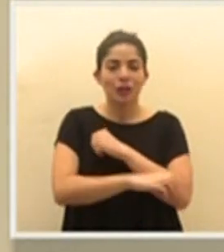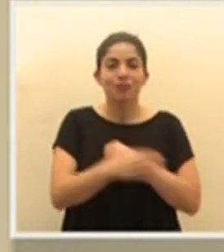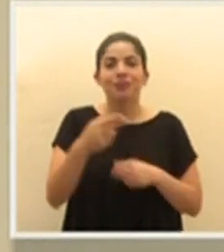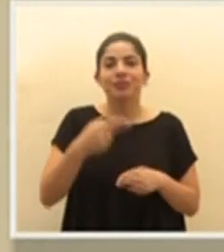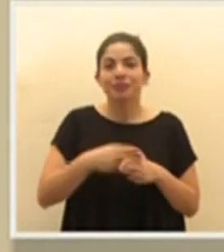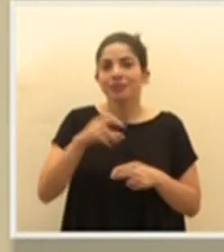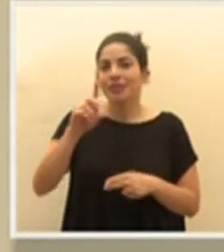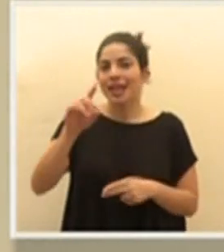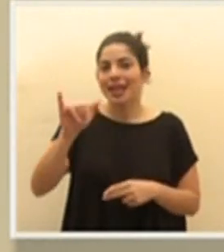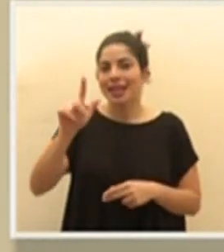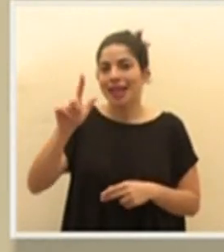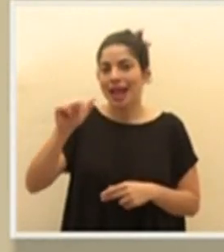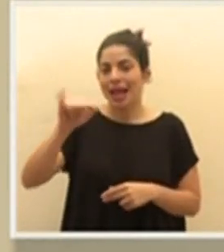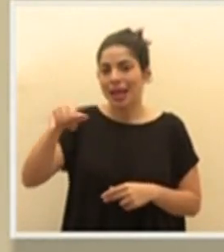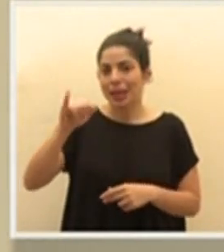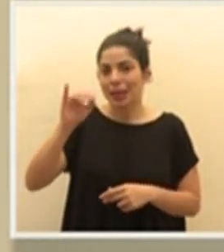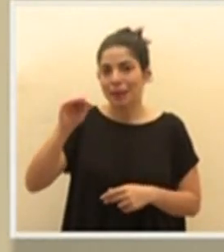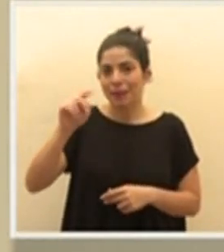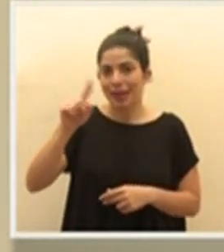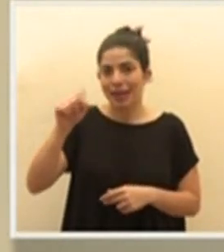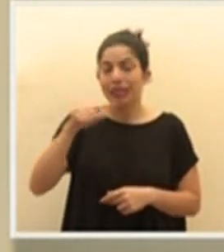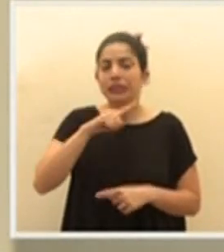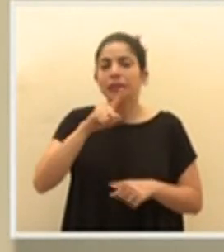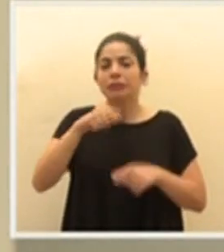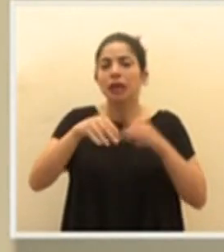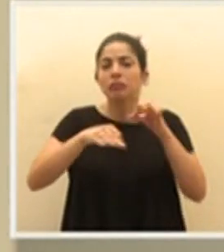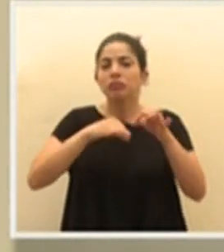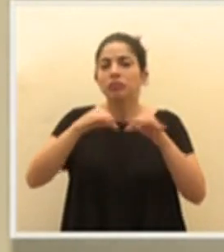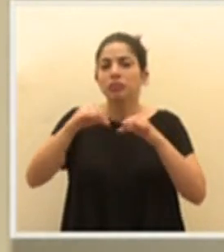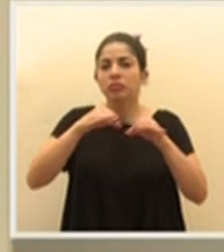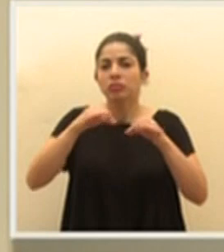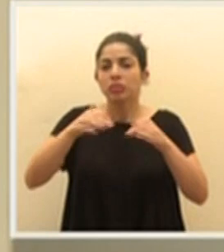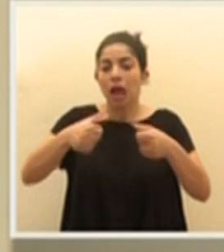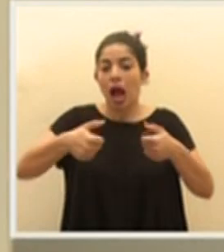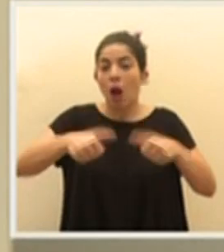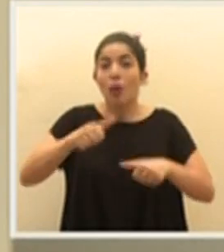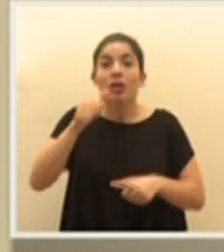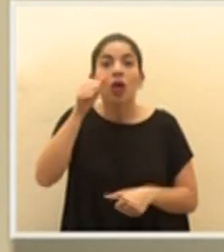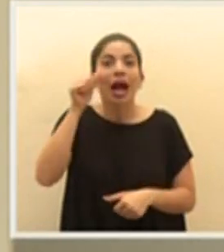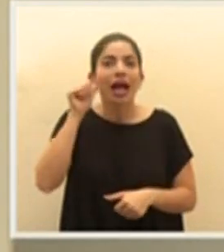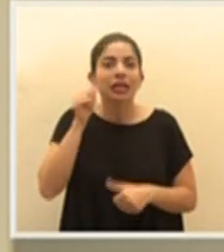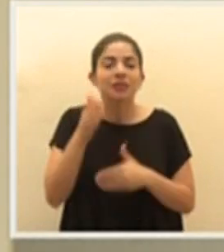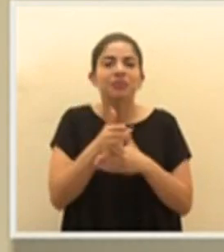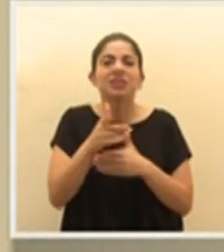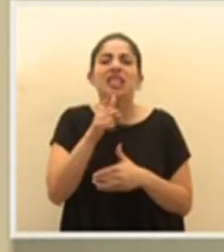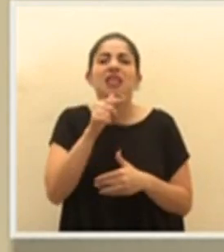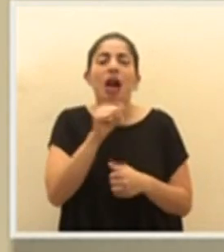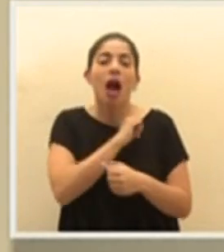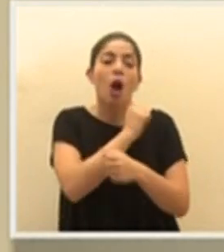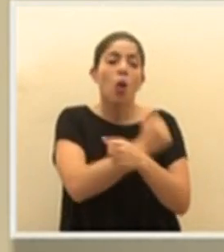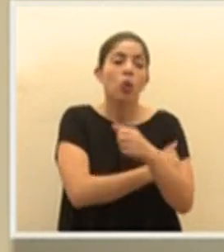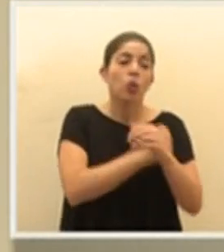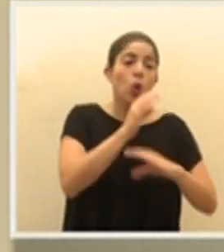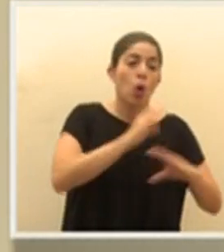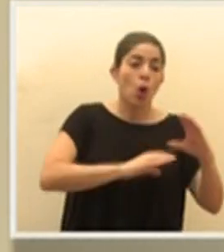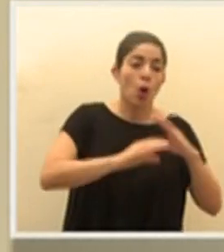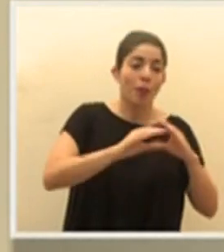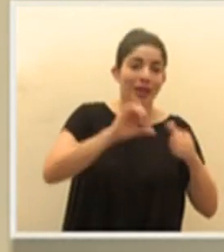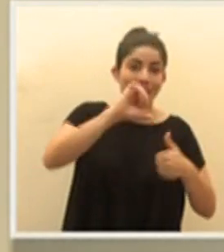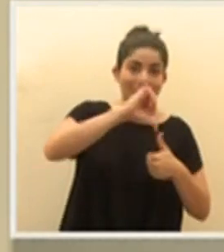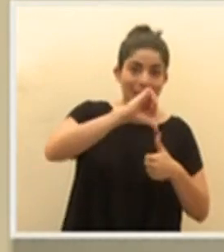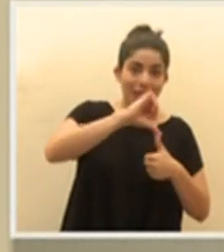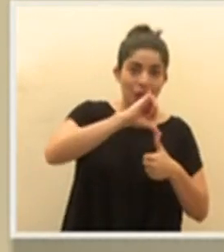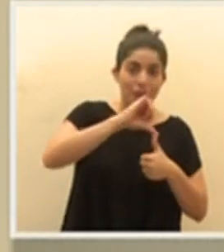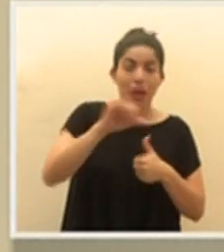Jiménez. Ella nos va a detallar el acuerdo en el cual llegaron ayer entre las autoridades de comercio de la región